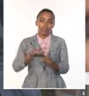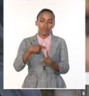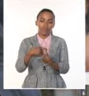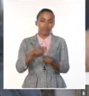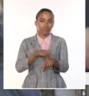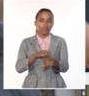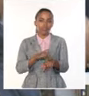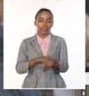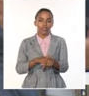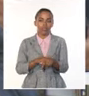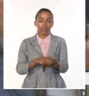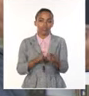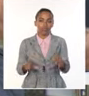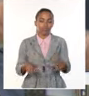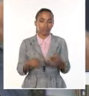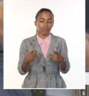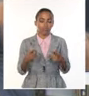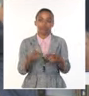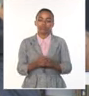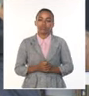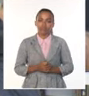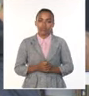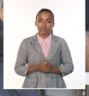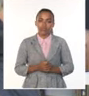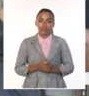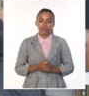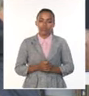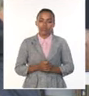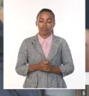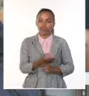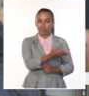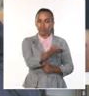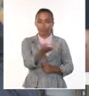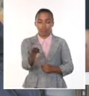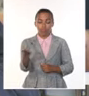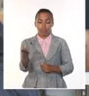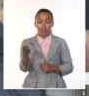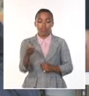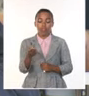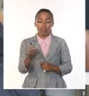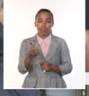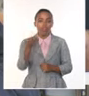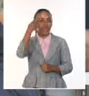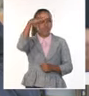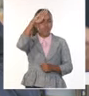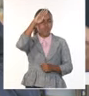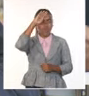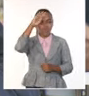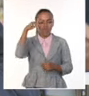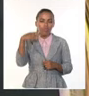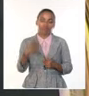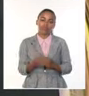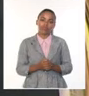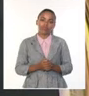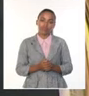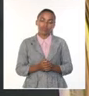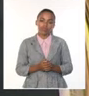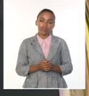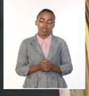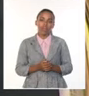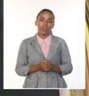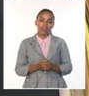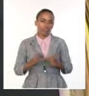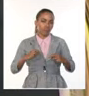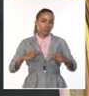implementación. Estimados colegas, Cuba desde su condición de Estado observador reitera su voluntad e